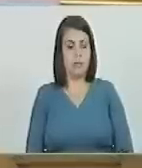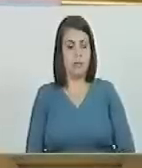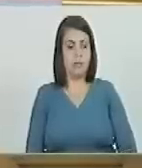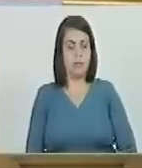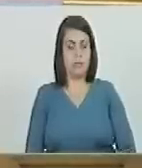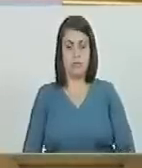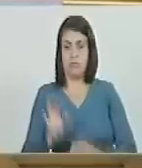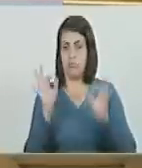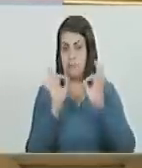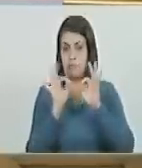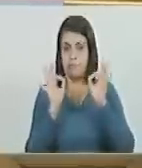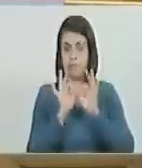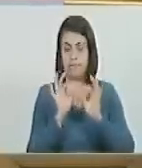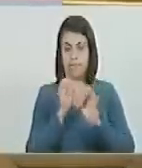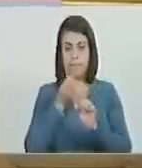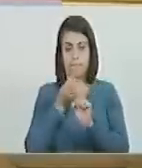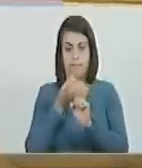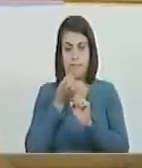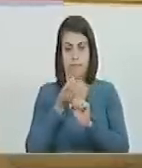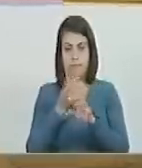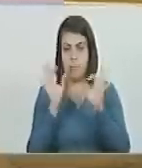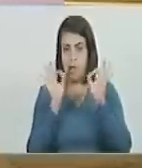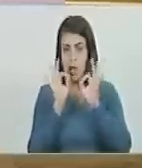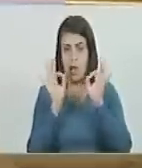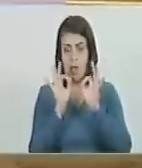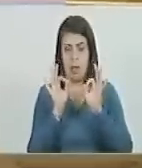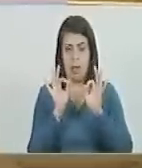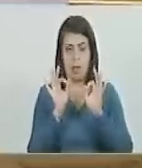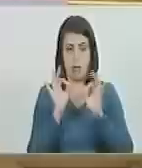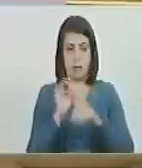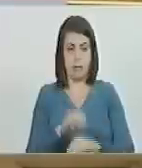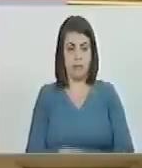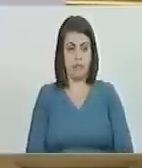Nadie más anotado en el derecho de palabra.